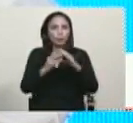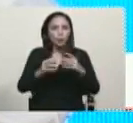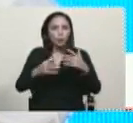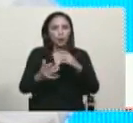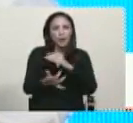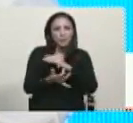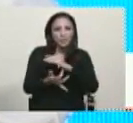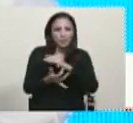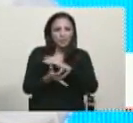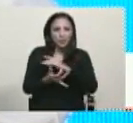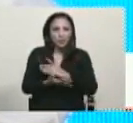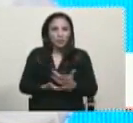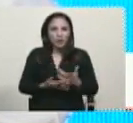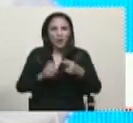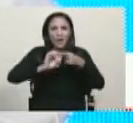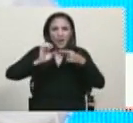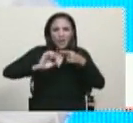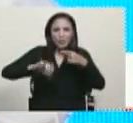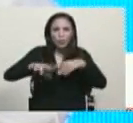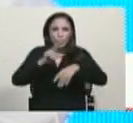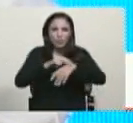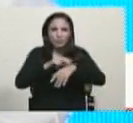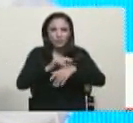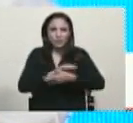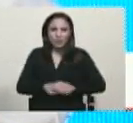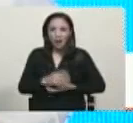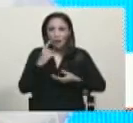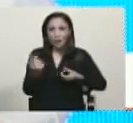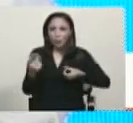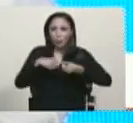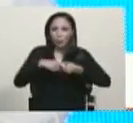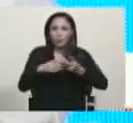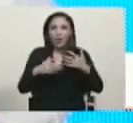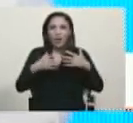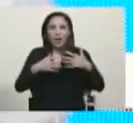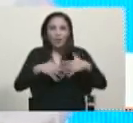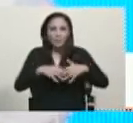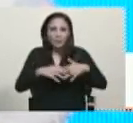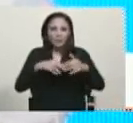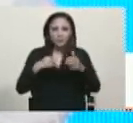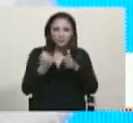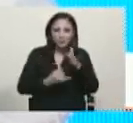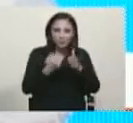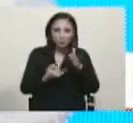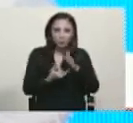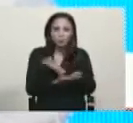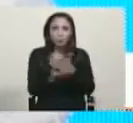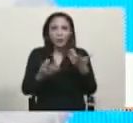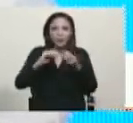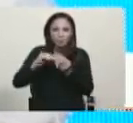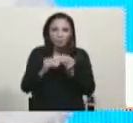Electromedicina, organismo que va a estar adscrito a Bensalud para la reparación, mantenimiento